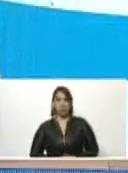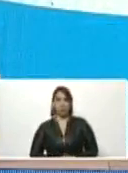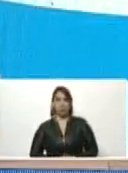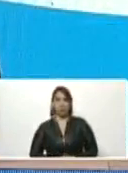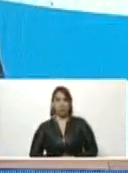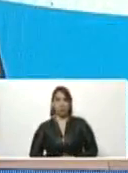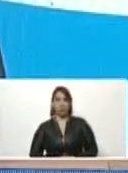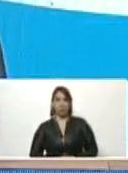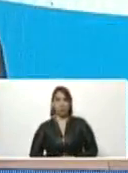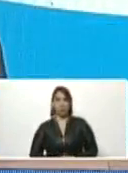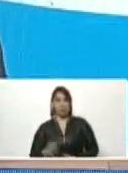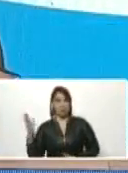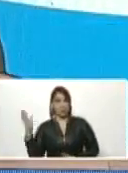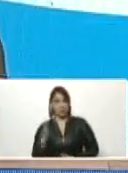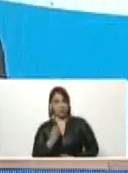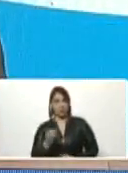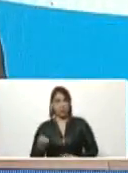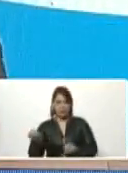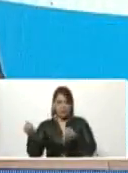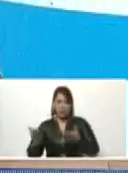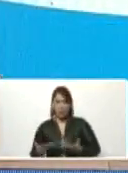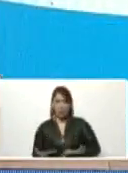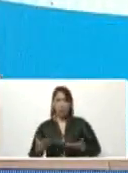que viene a traer, bueno, conocimiento,